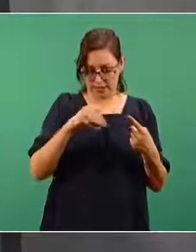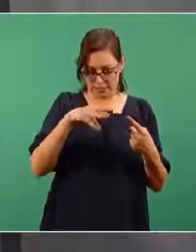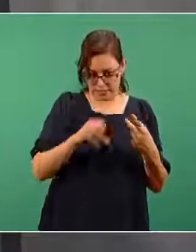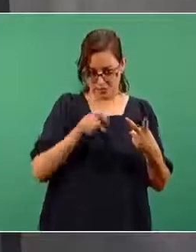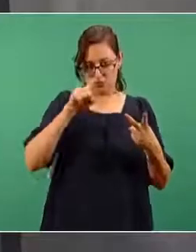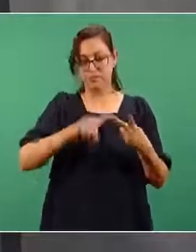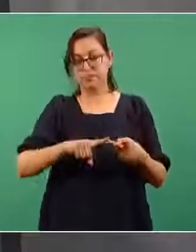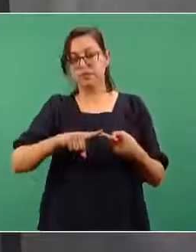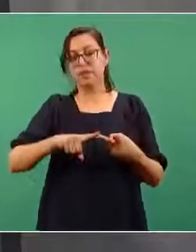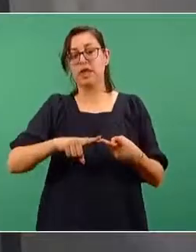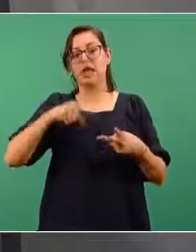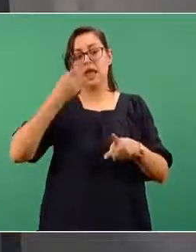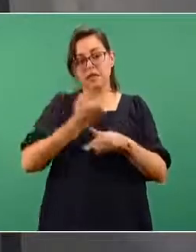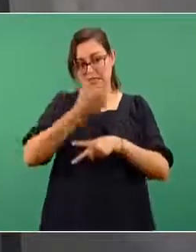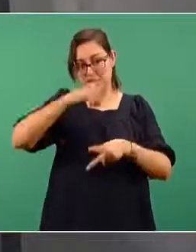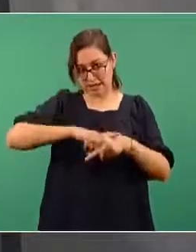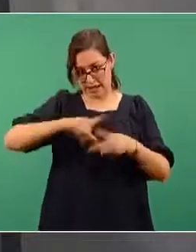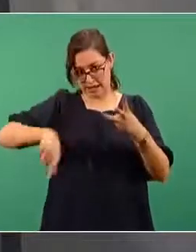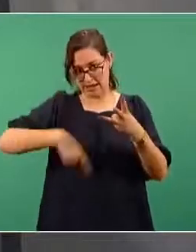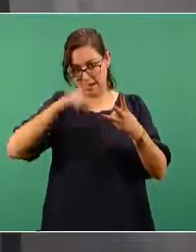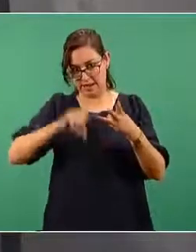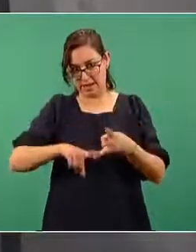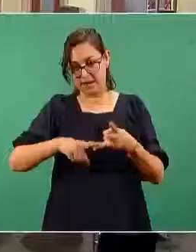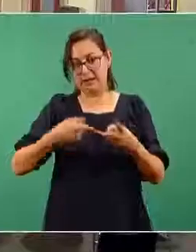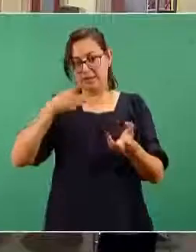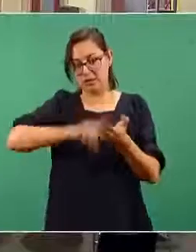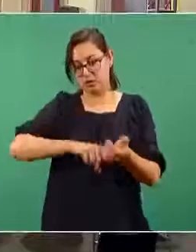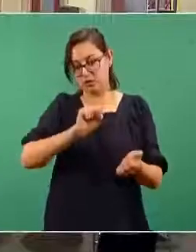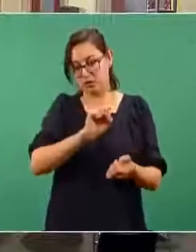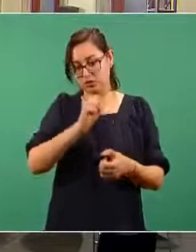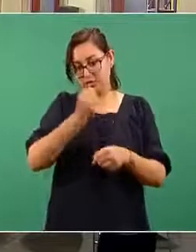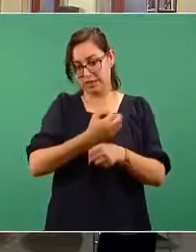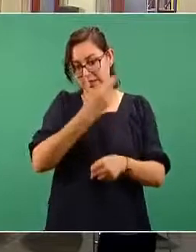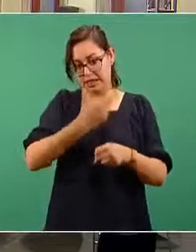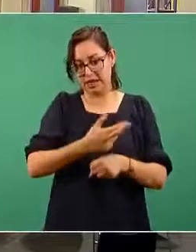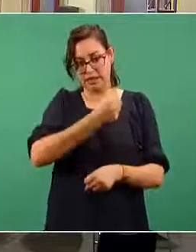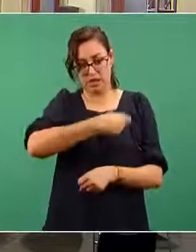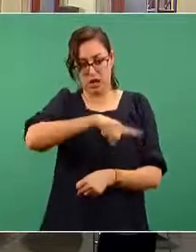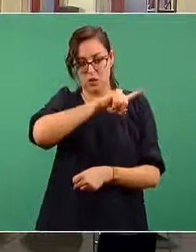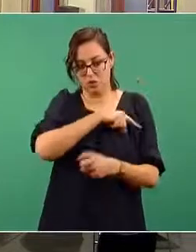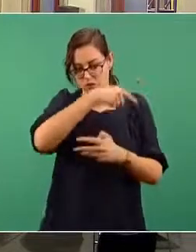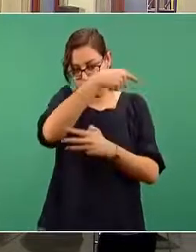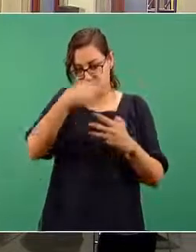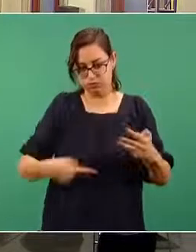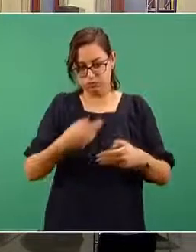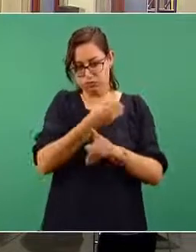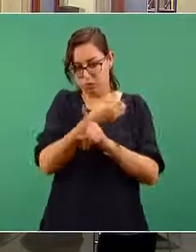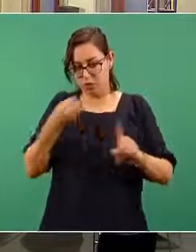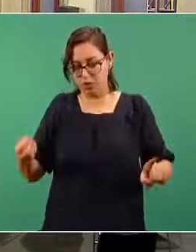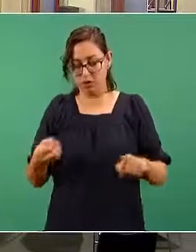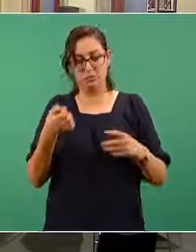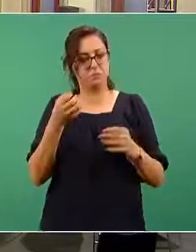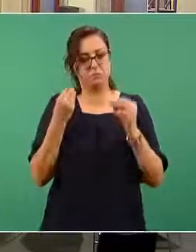federal y la Secretaría de Salud de los estados. Muchas gracias. Muchas gracias, doctor López-Gatell.